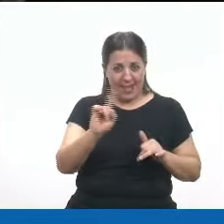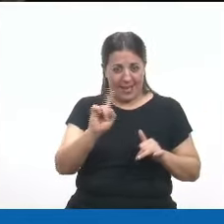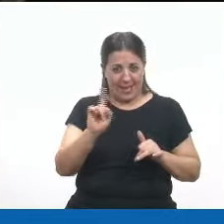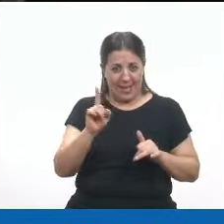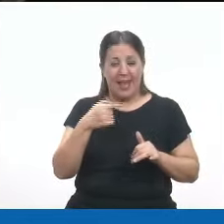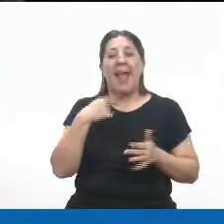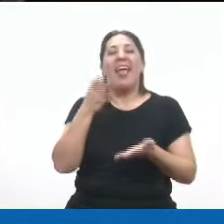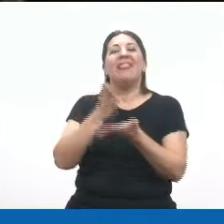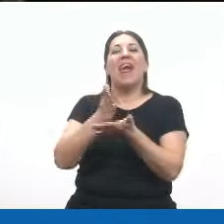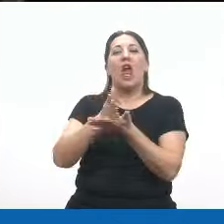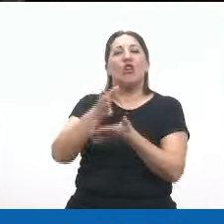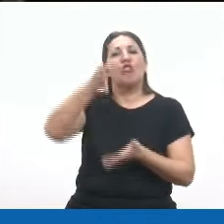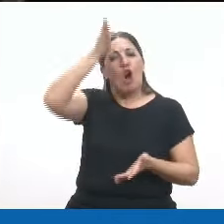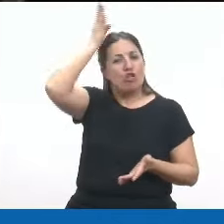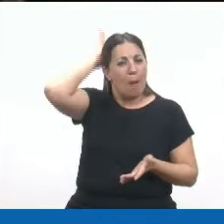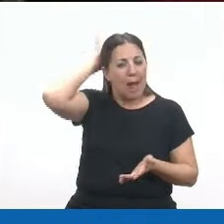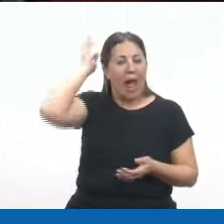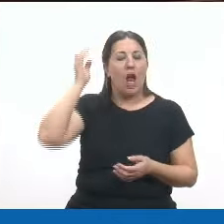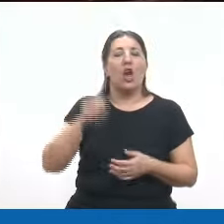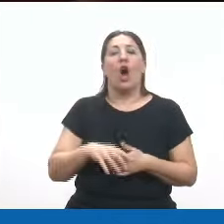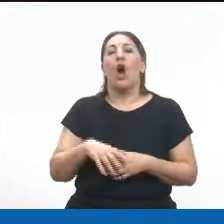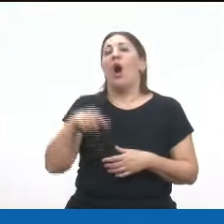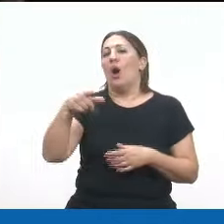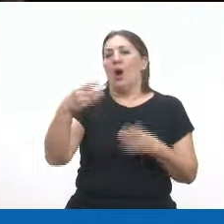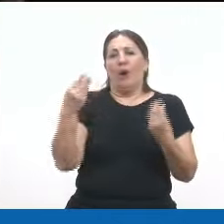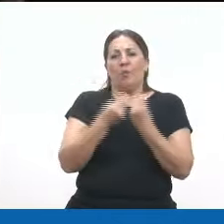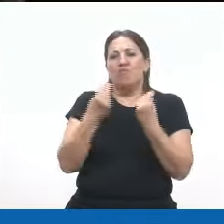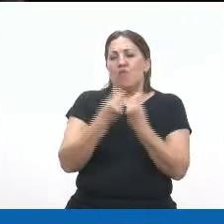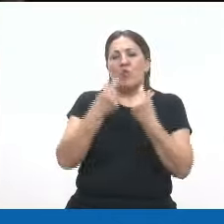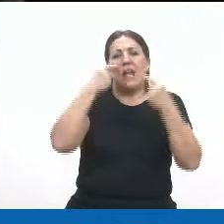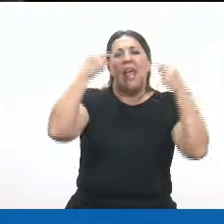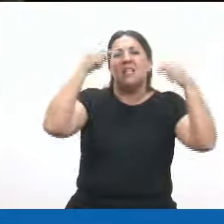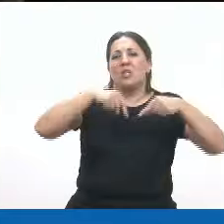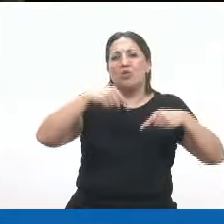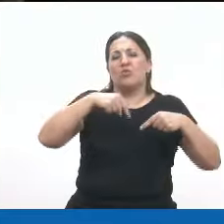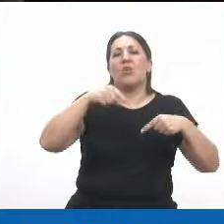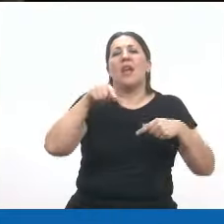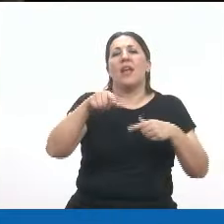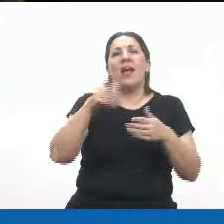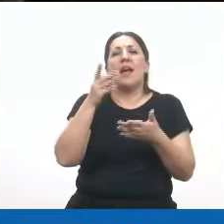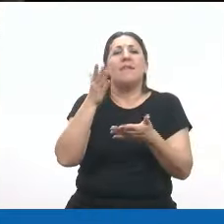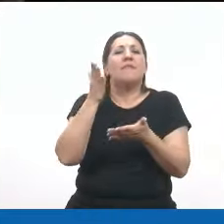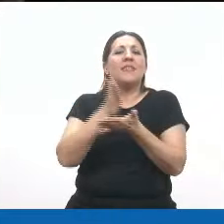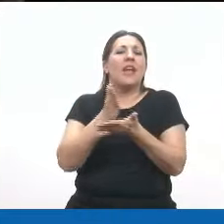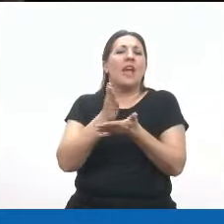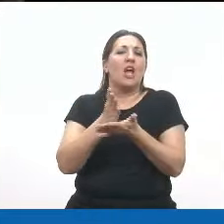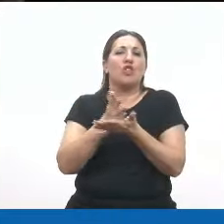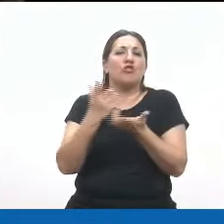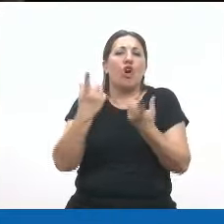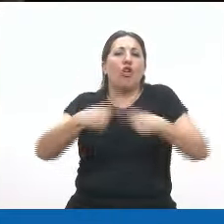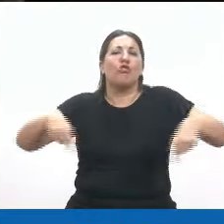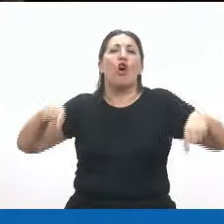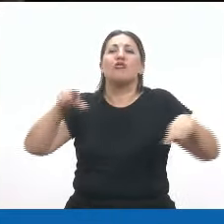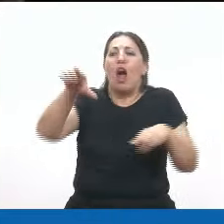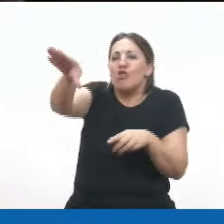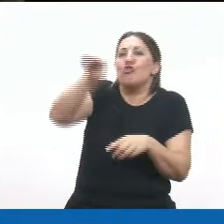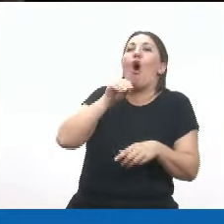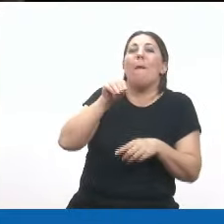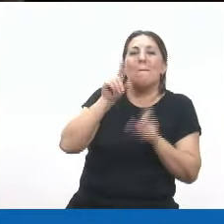del cual muchas instituciones del derecho Argentino vienen de